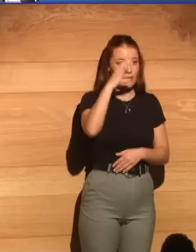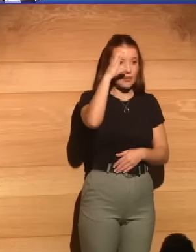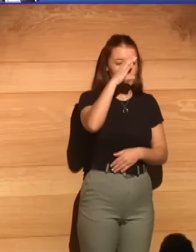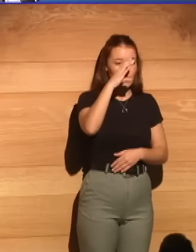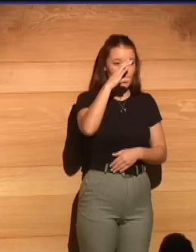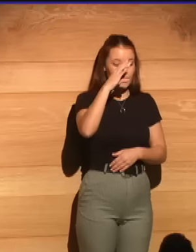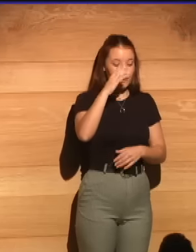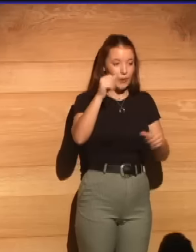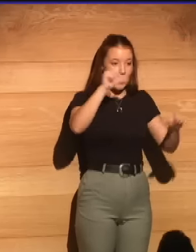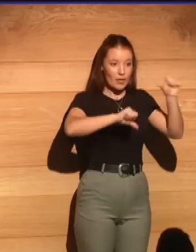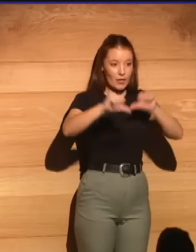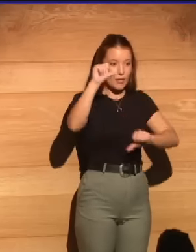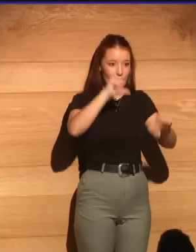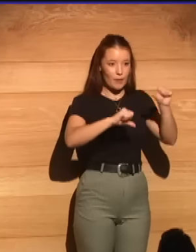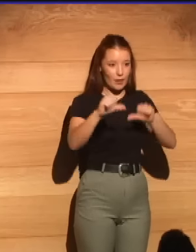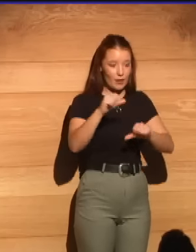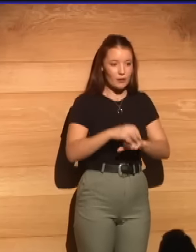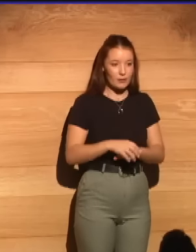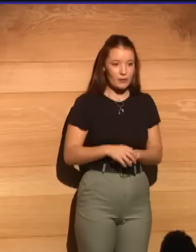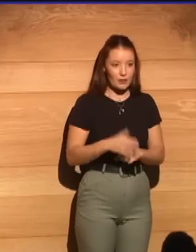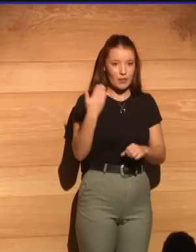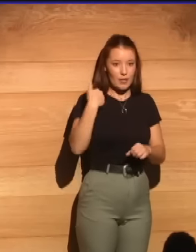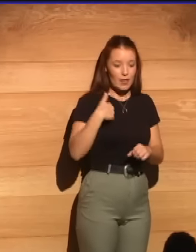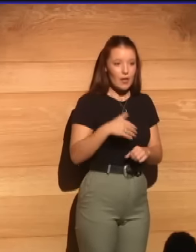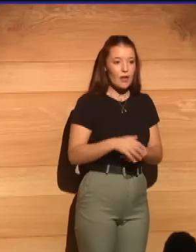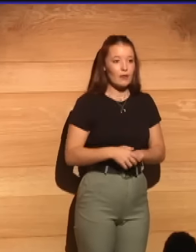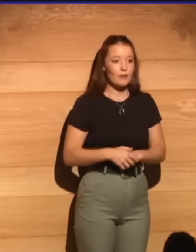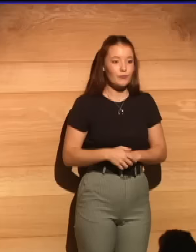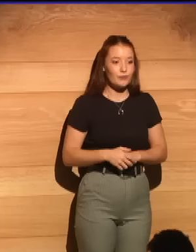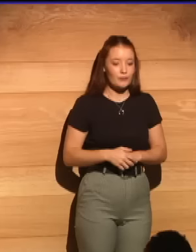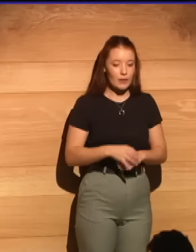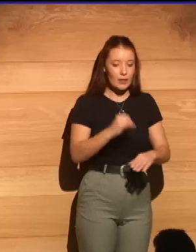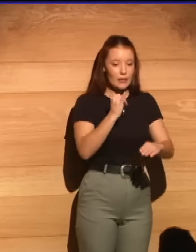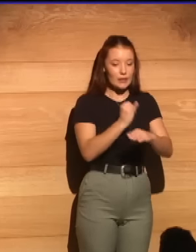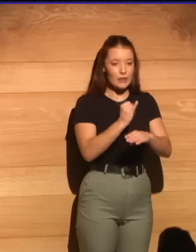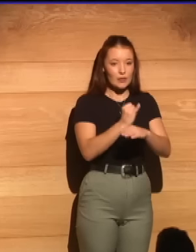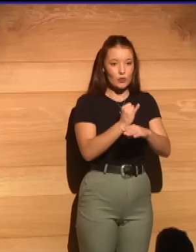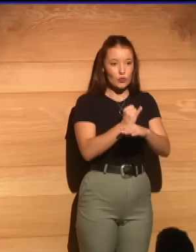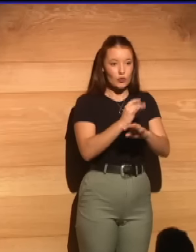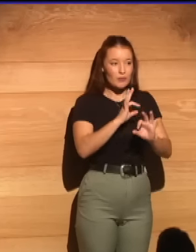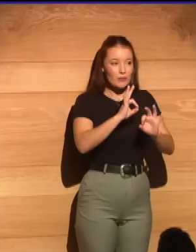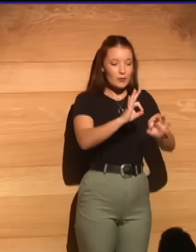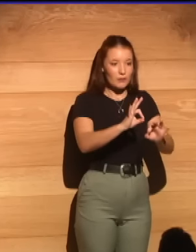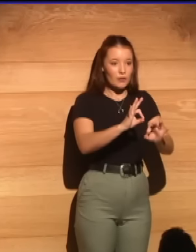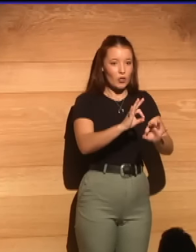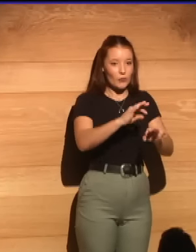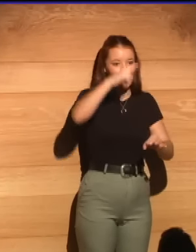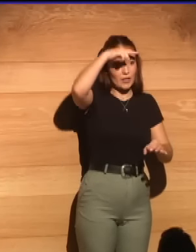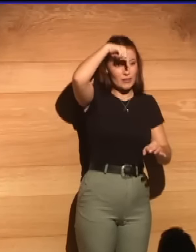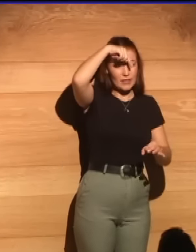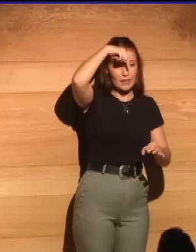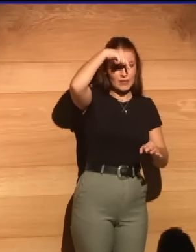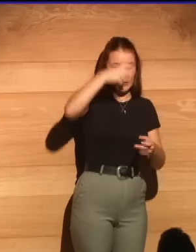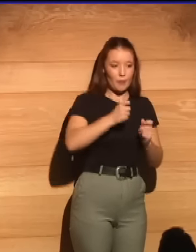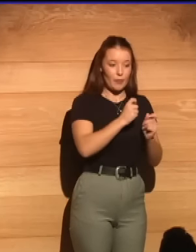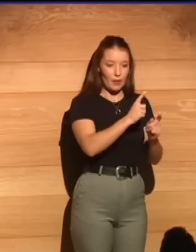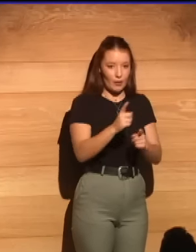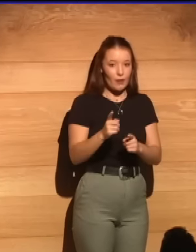además presentaste tu tesina en el Instituto Max Planck sobre química cuántica y el cáncer. A mí es que todo